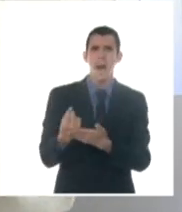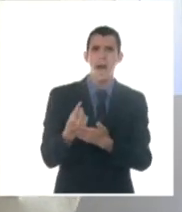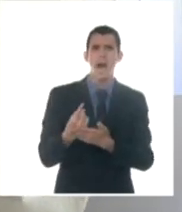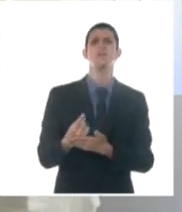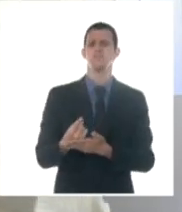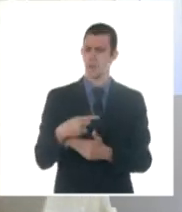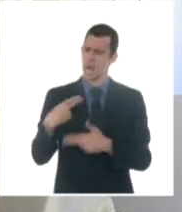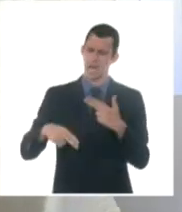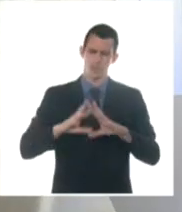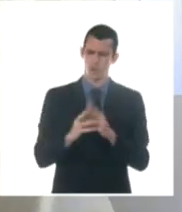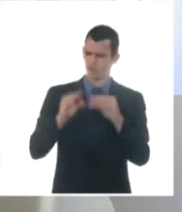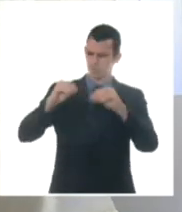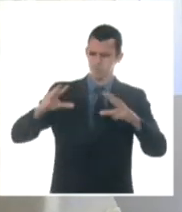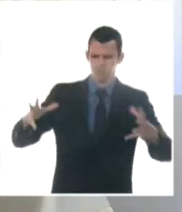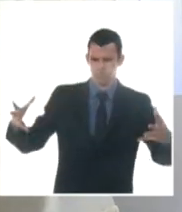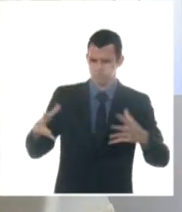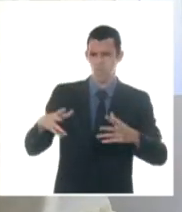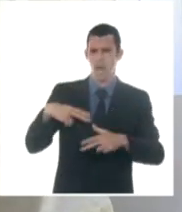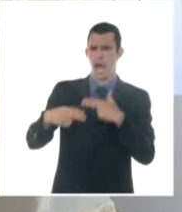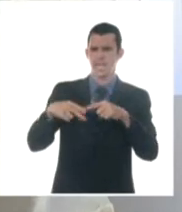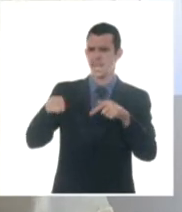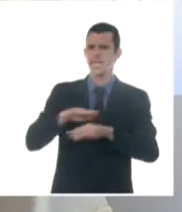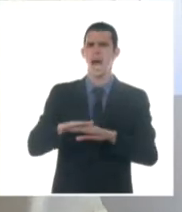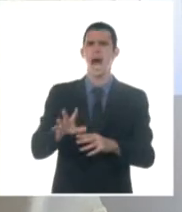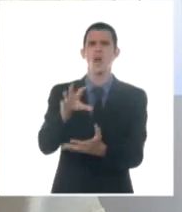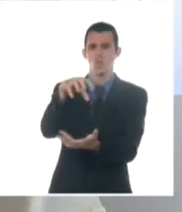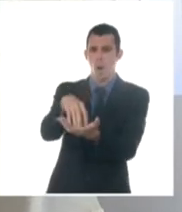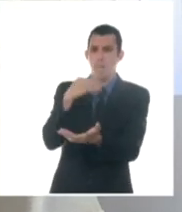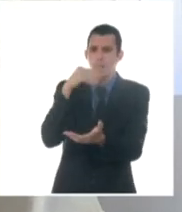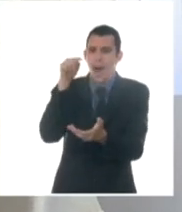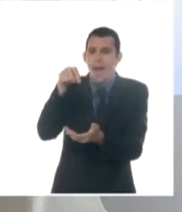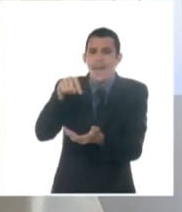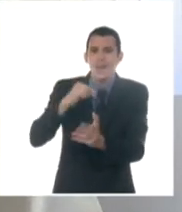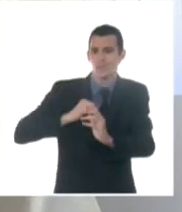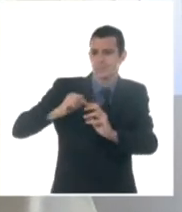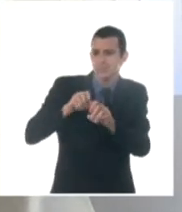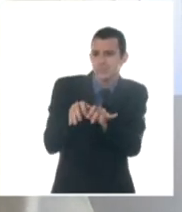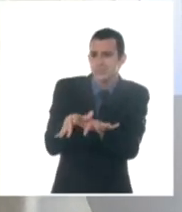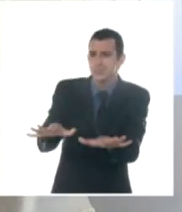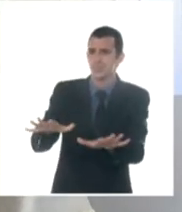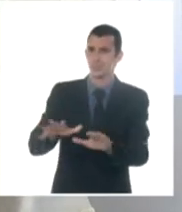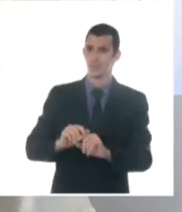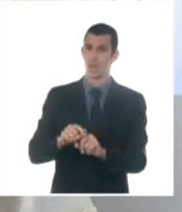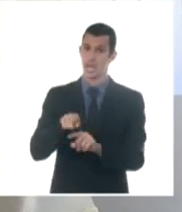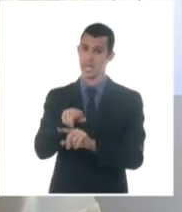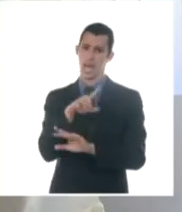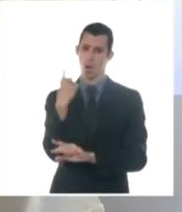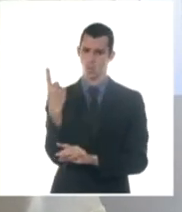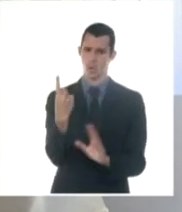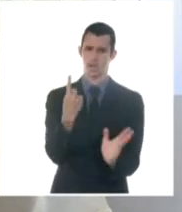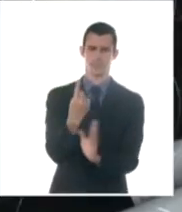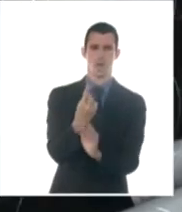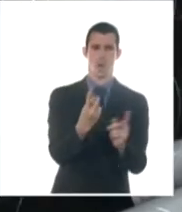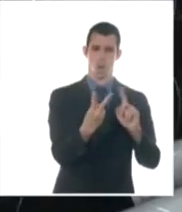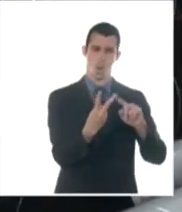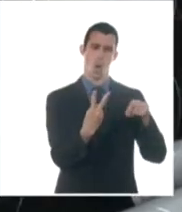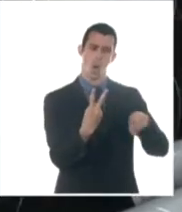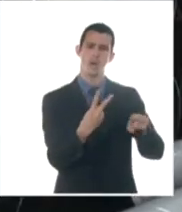buscó una nueva fuente, que se montó la bomba. Y hoy se está montando otra bomba en Punta San Juan para mejorar el abasto hasta esta